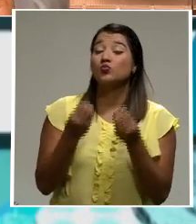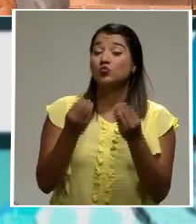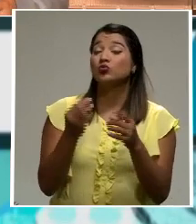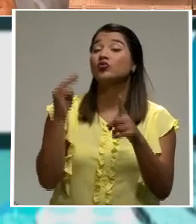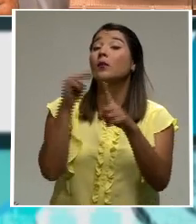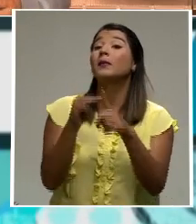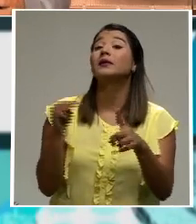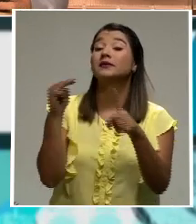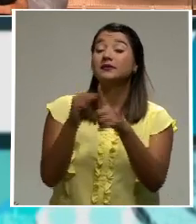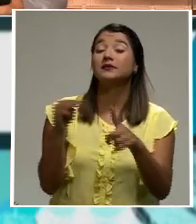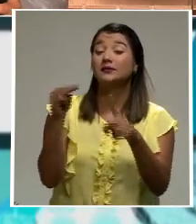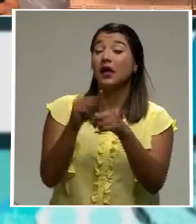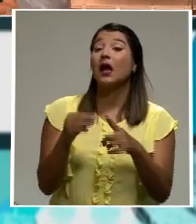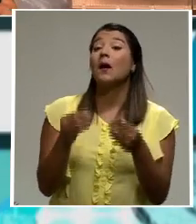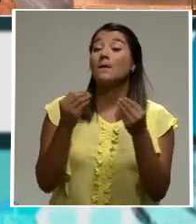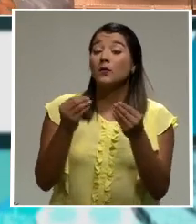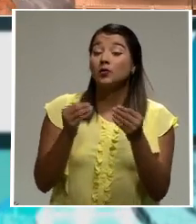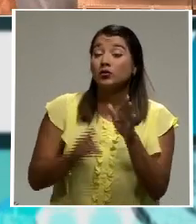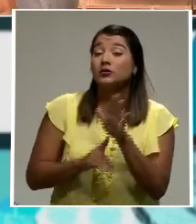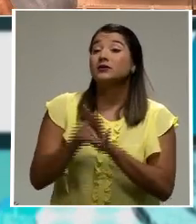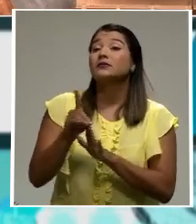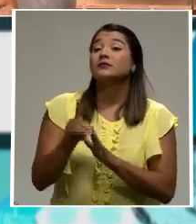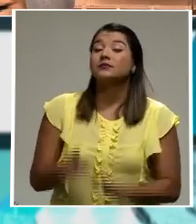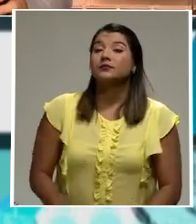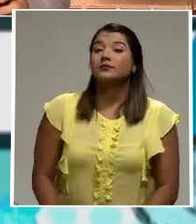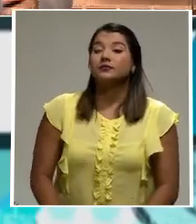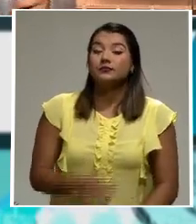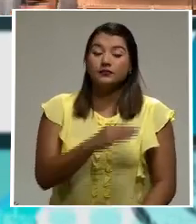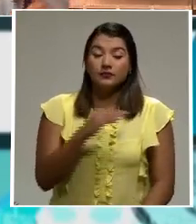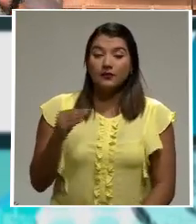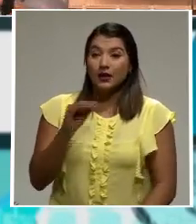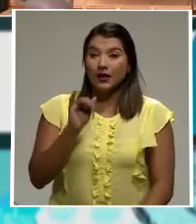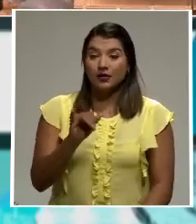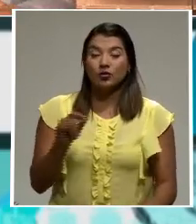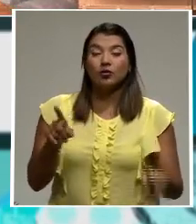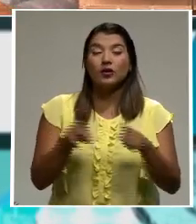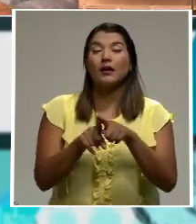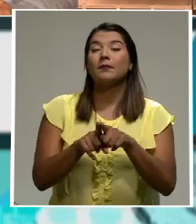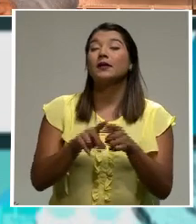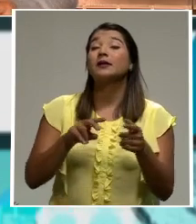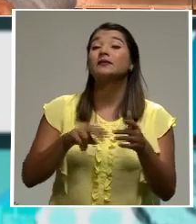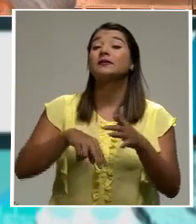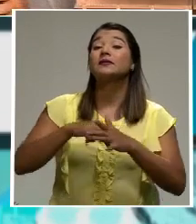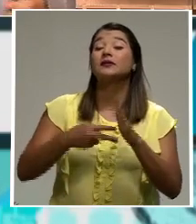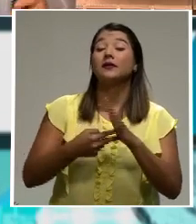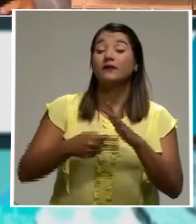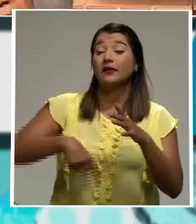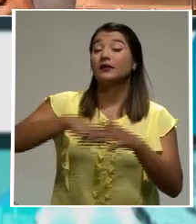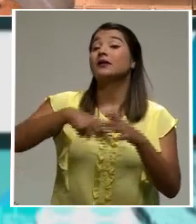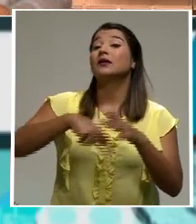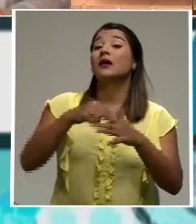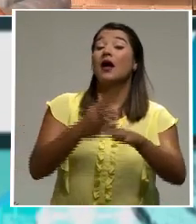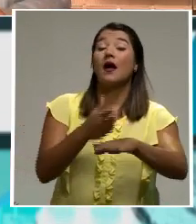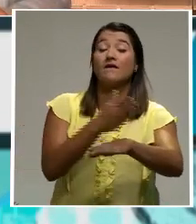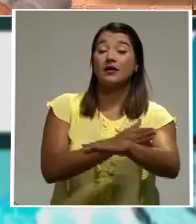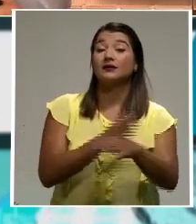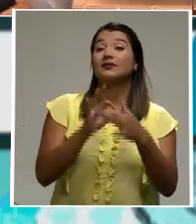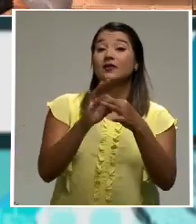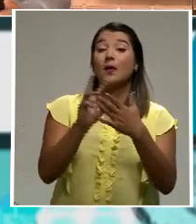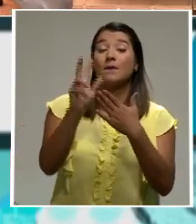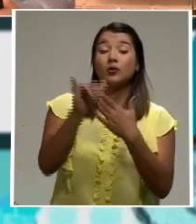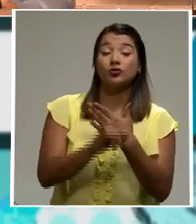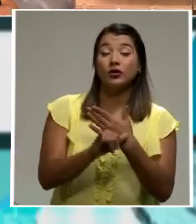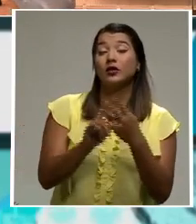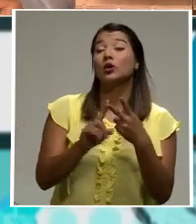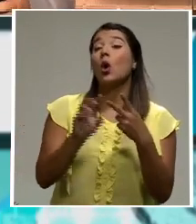mucho empuje entre ellos mismos, y esto también traba lo que son los avances de estos proyectos o de